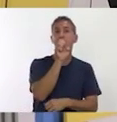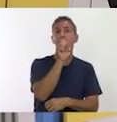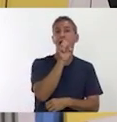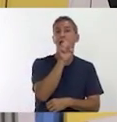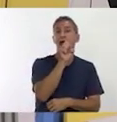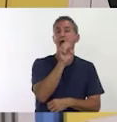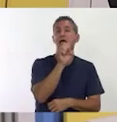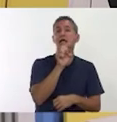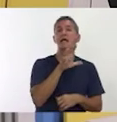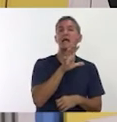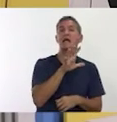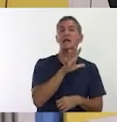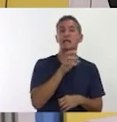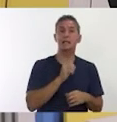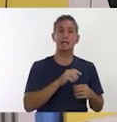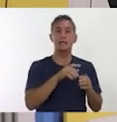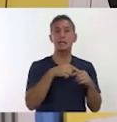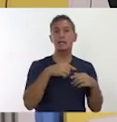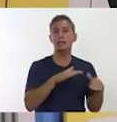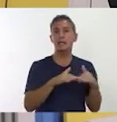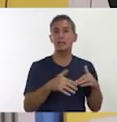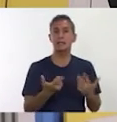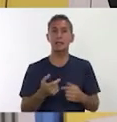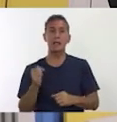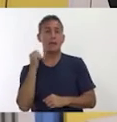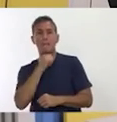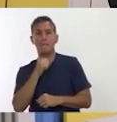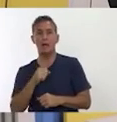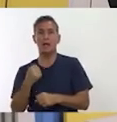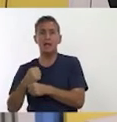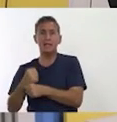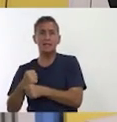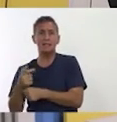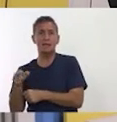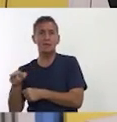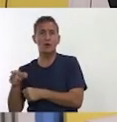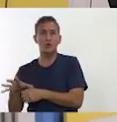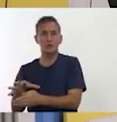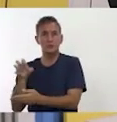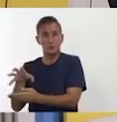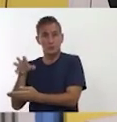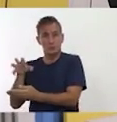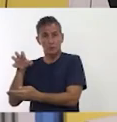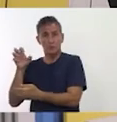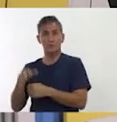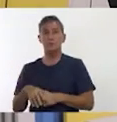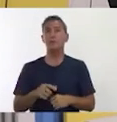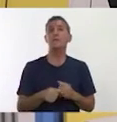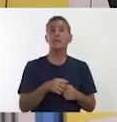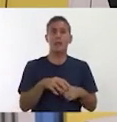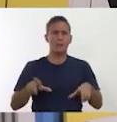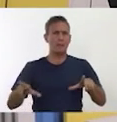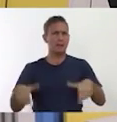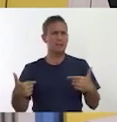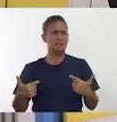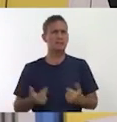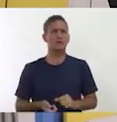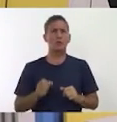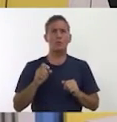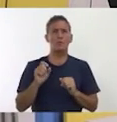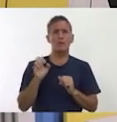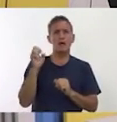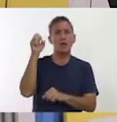energía cinética de los fotoelectrones del metal más el trabajo de extracción. Para que se